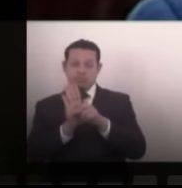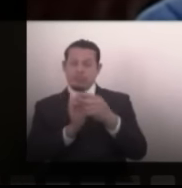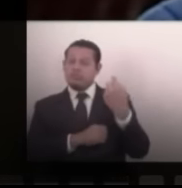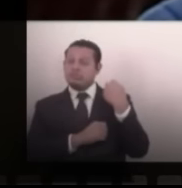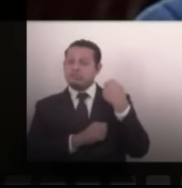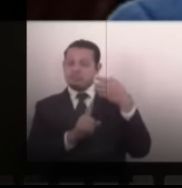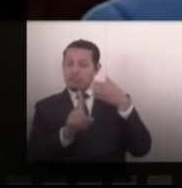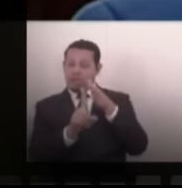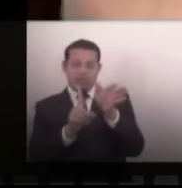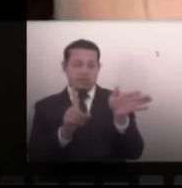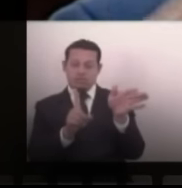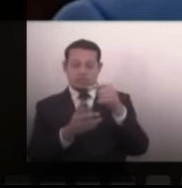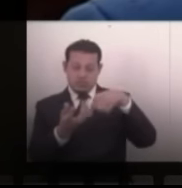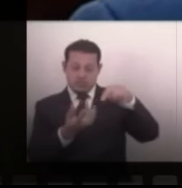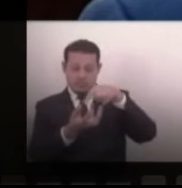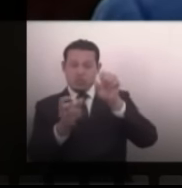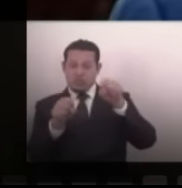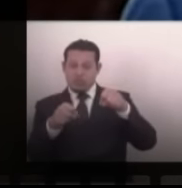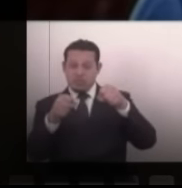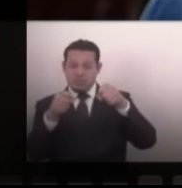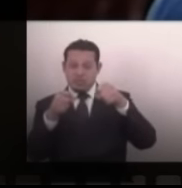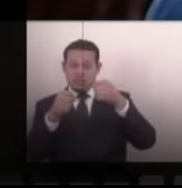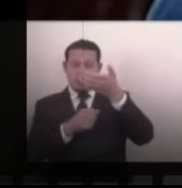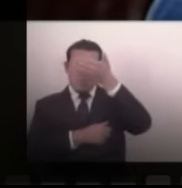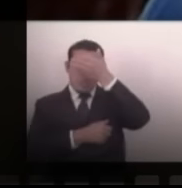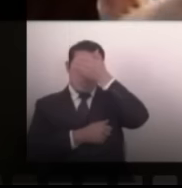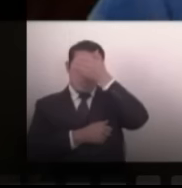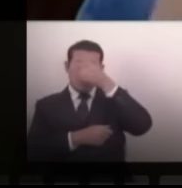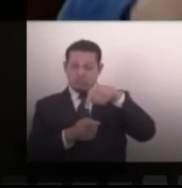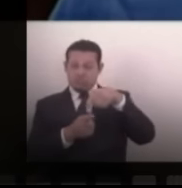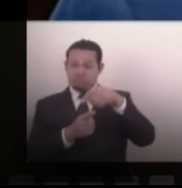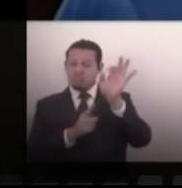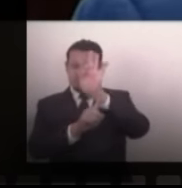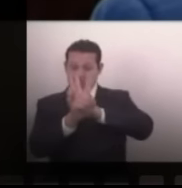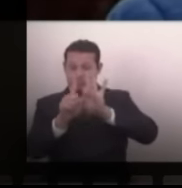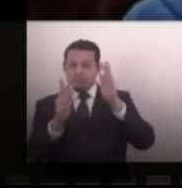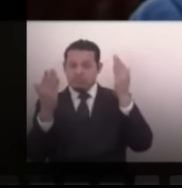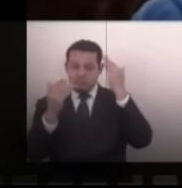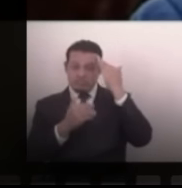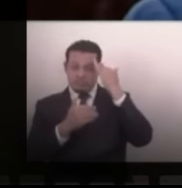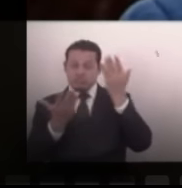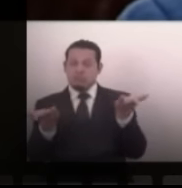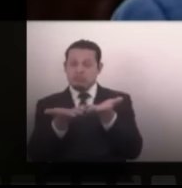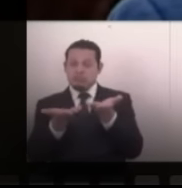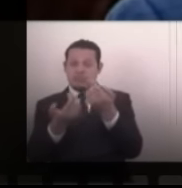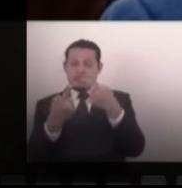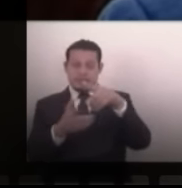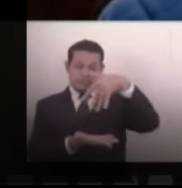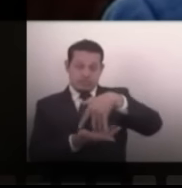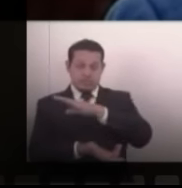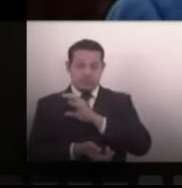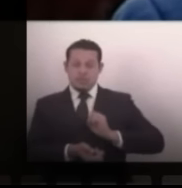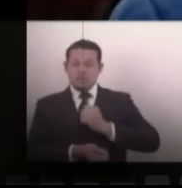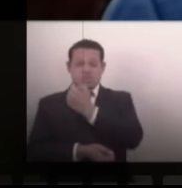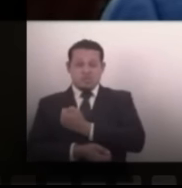noiar hacerlo ustedes podrán ponerse una venda en los ojos eso es lo que mejor saben hacer pero los salvadoreños que lo